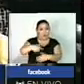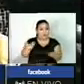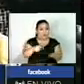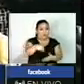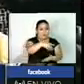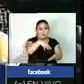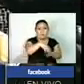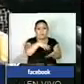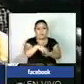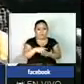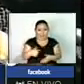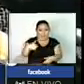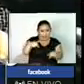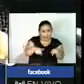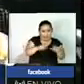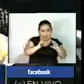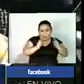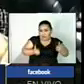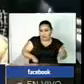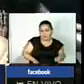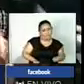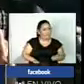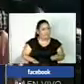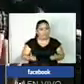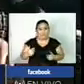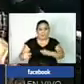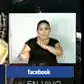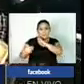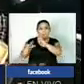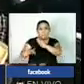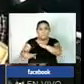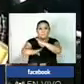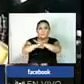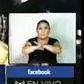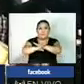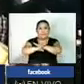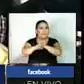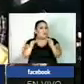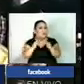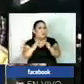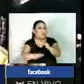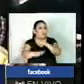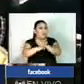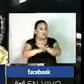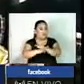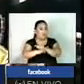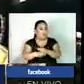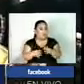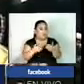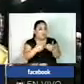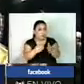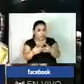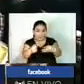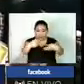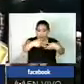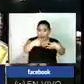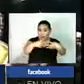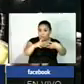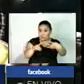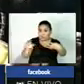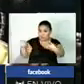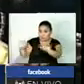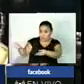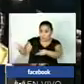salvadoreño, al gobierno central. Dentro de los tres, dentro de los varios decretos que ha mandado el